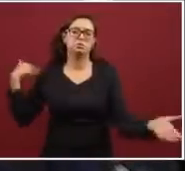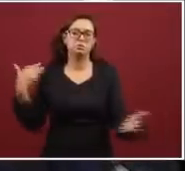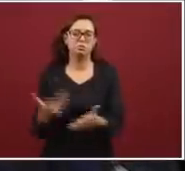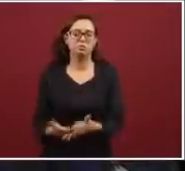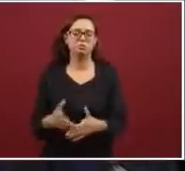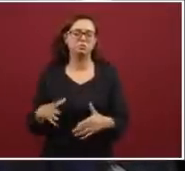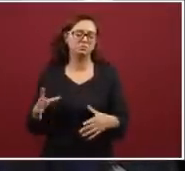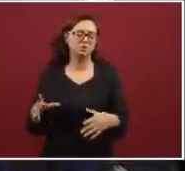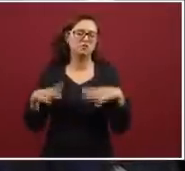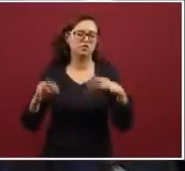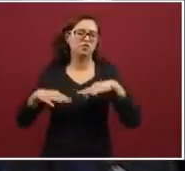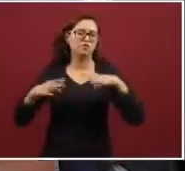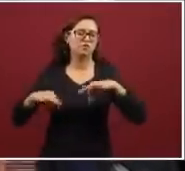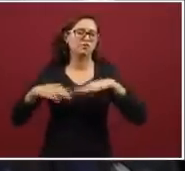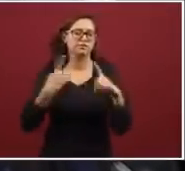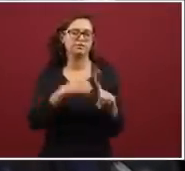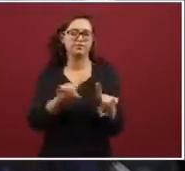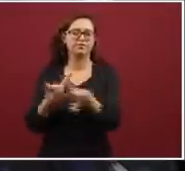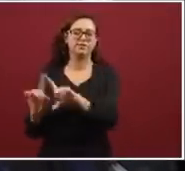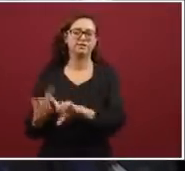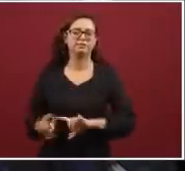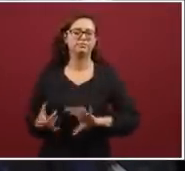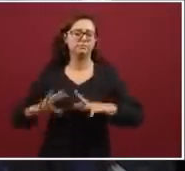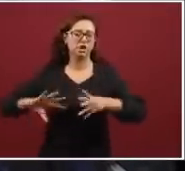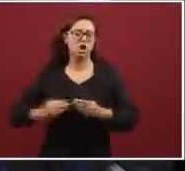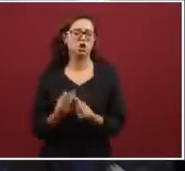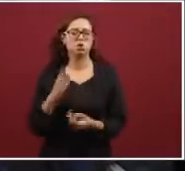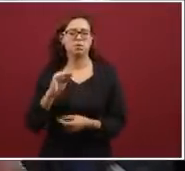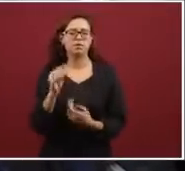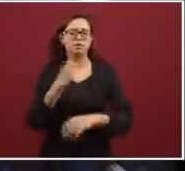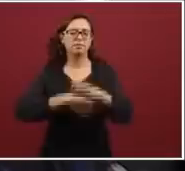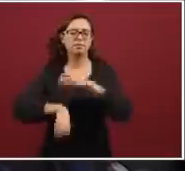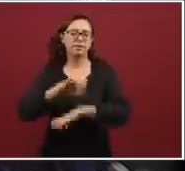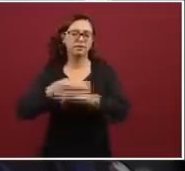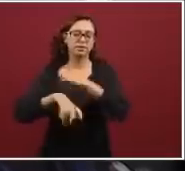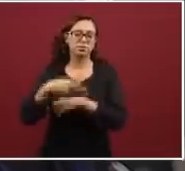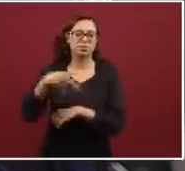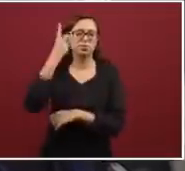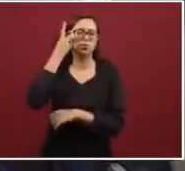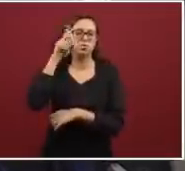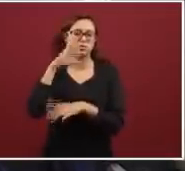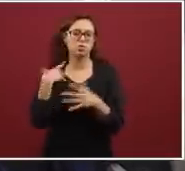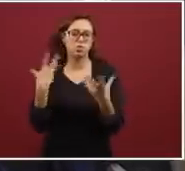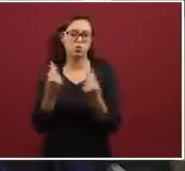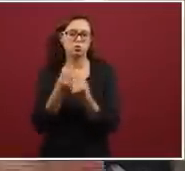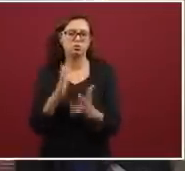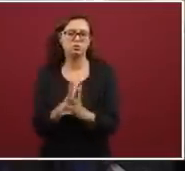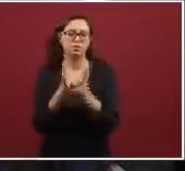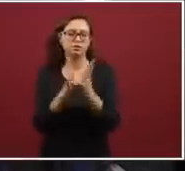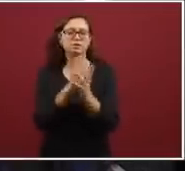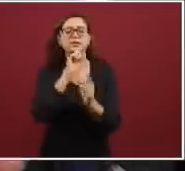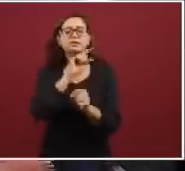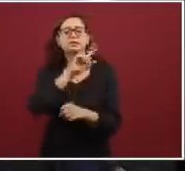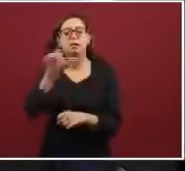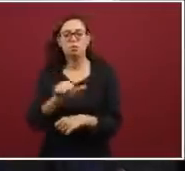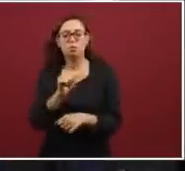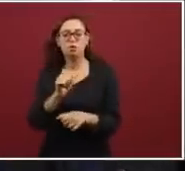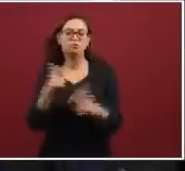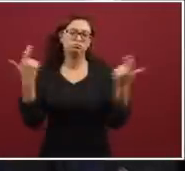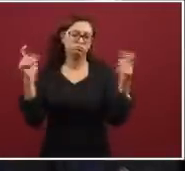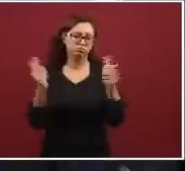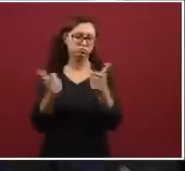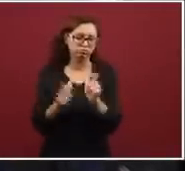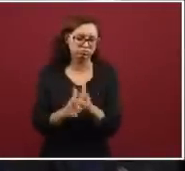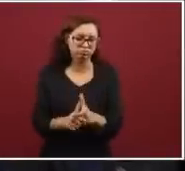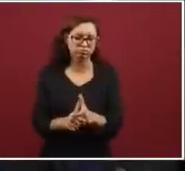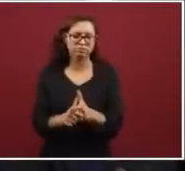Sí. Llegaron a ser 90 empresas de su propiedad y participadas, luego se fueron reduciendo